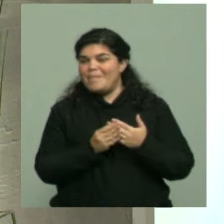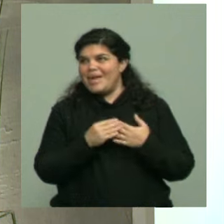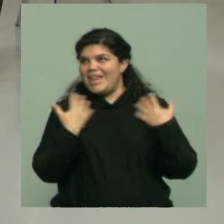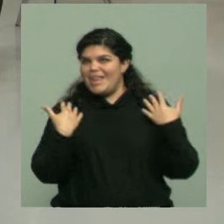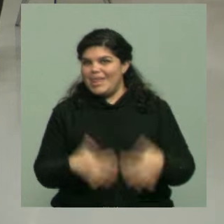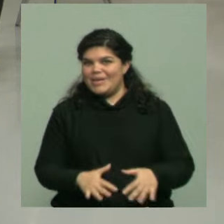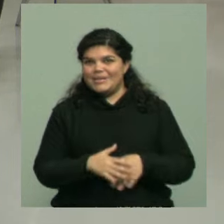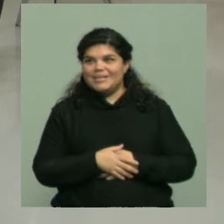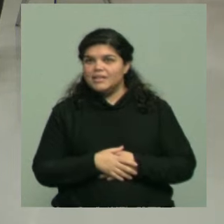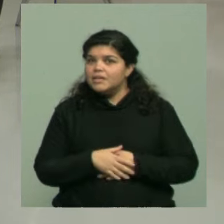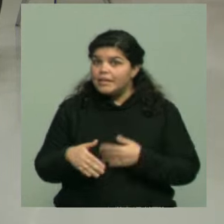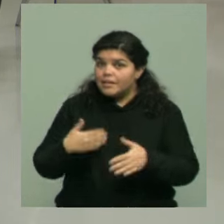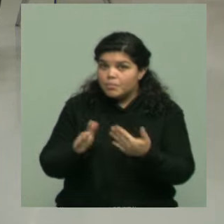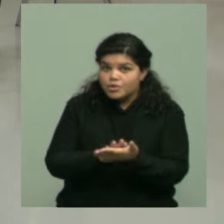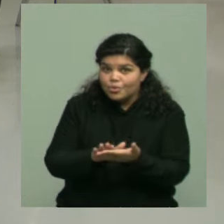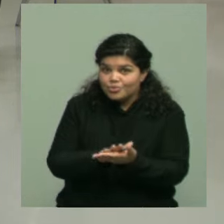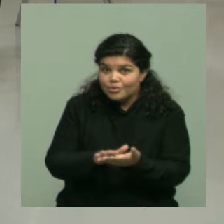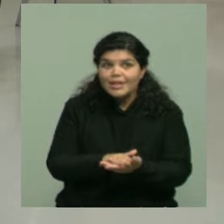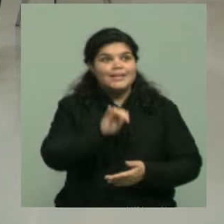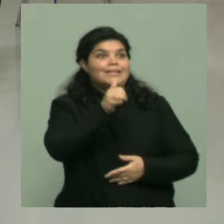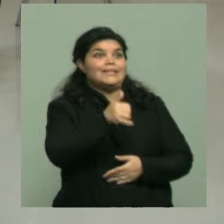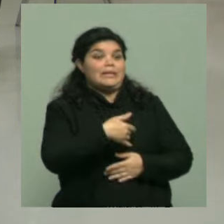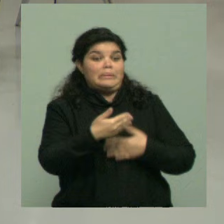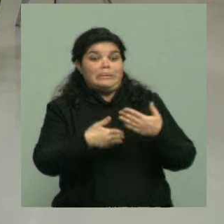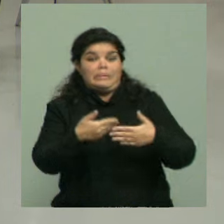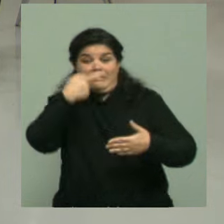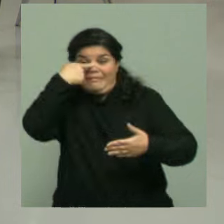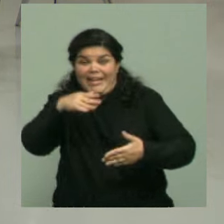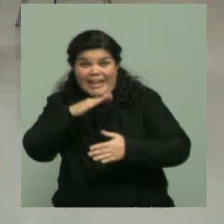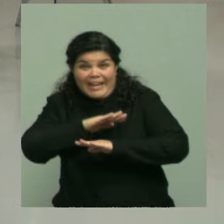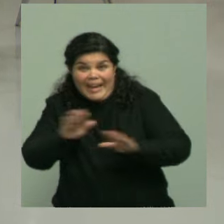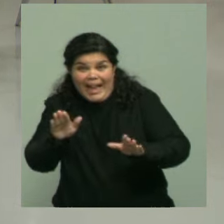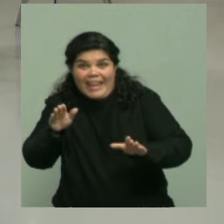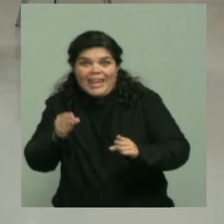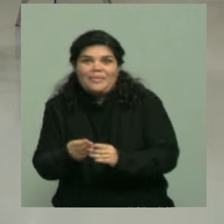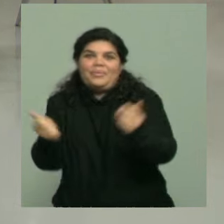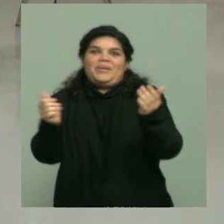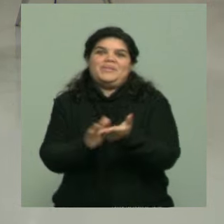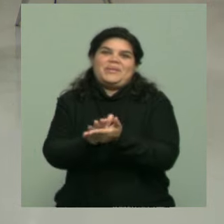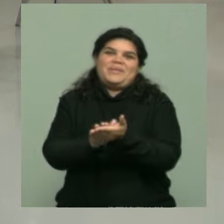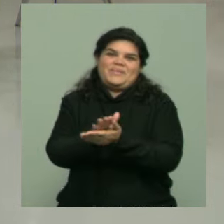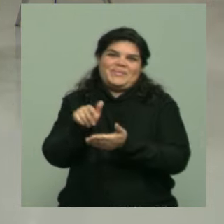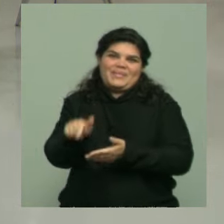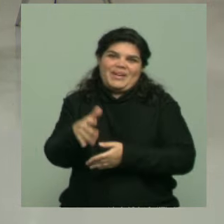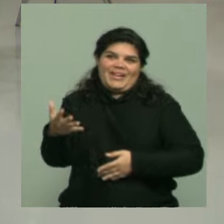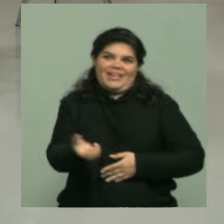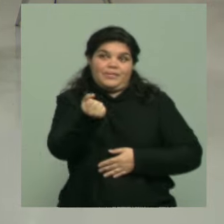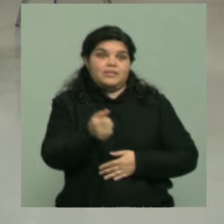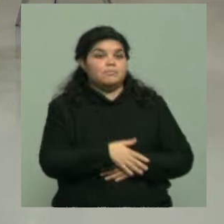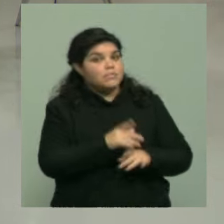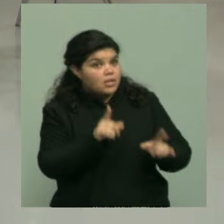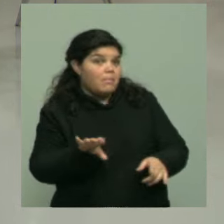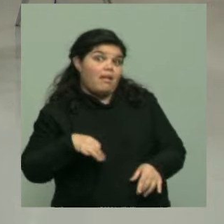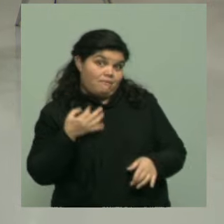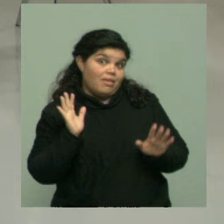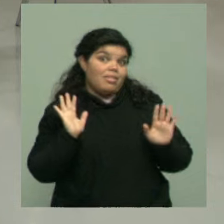Y bueno, ¿Se solucionó el problema o no? Sí, pero todo al final. Como debe ser en una obra o en una película, ¿no? O en la vida real. Bueno,